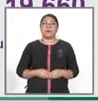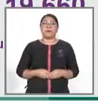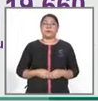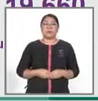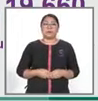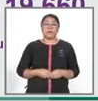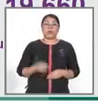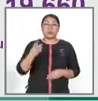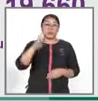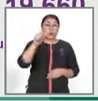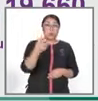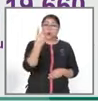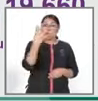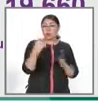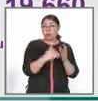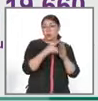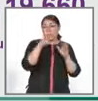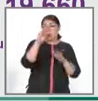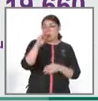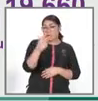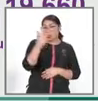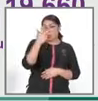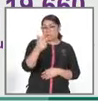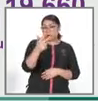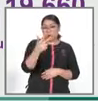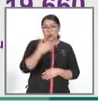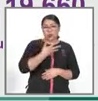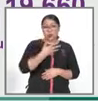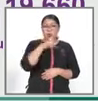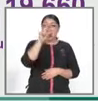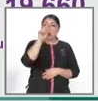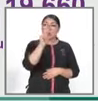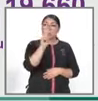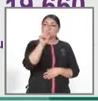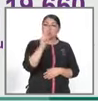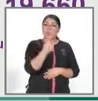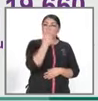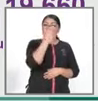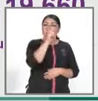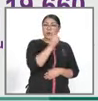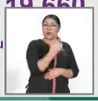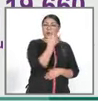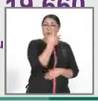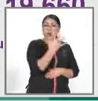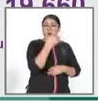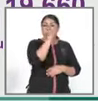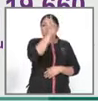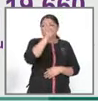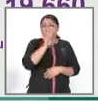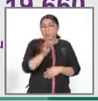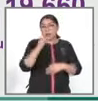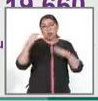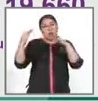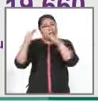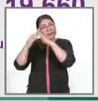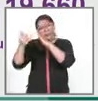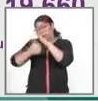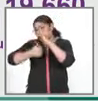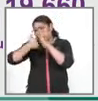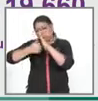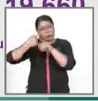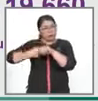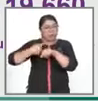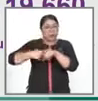estos 24,98 casos el 81.5 por han sido ambulatorios 16,660